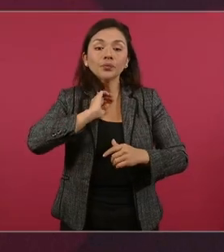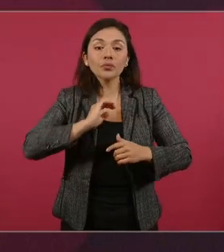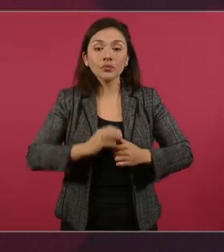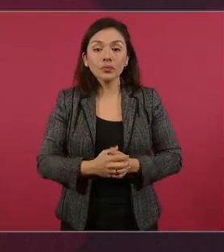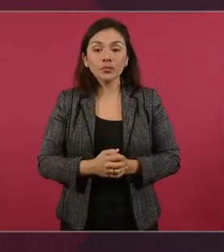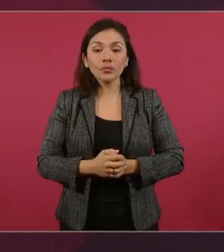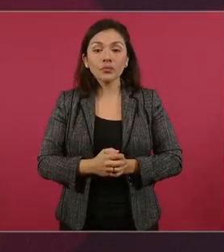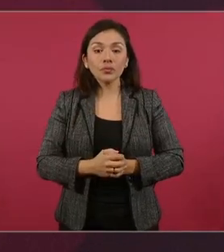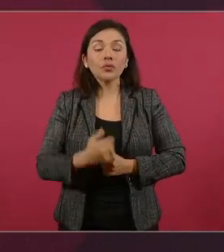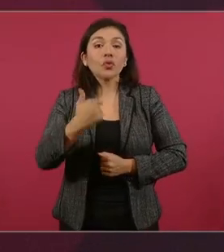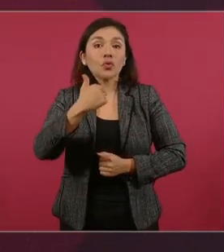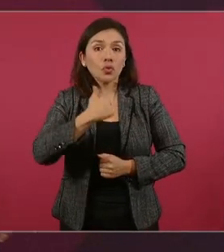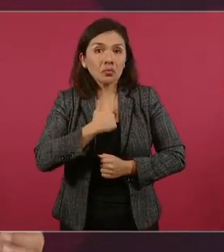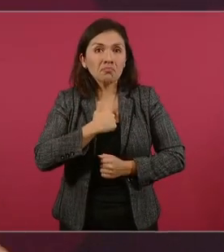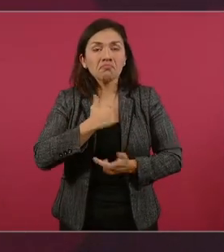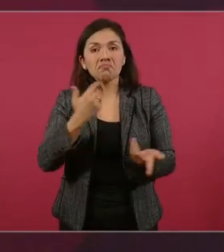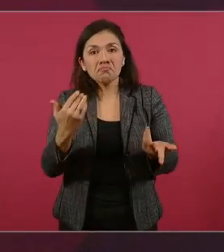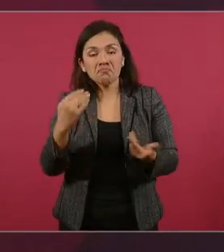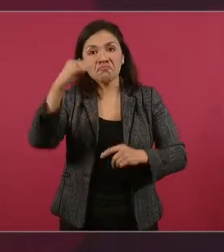Pienso que